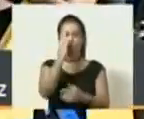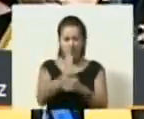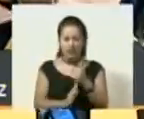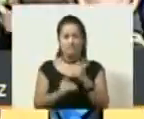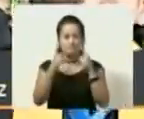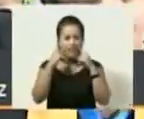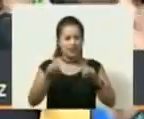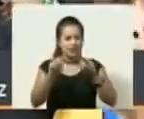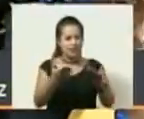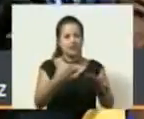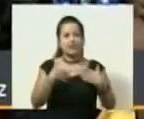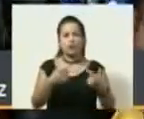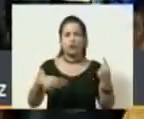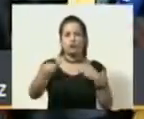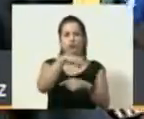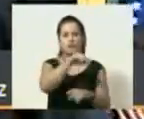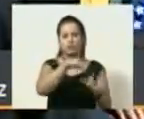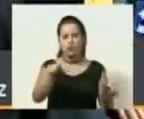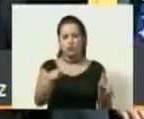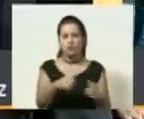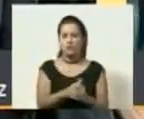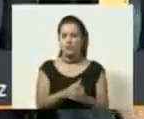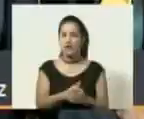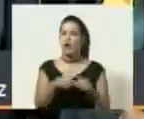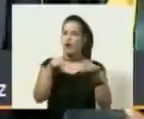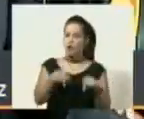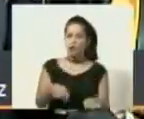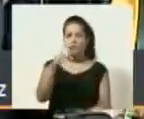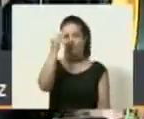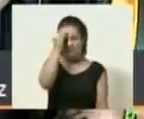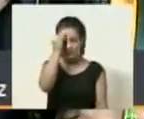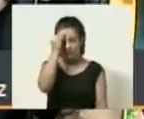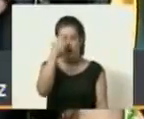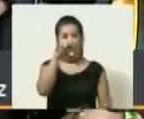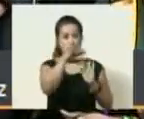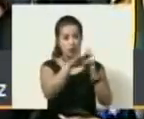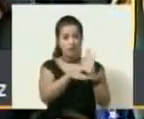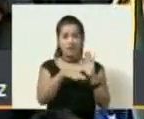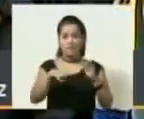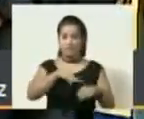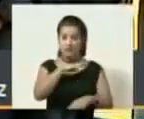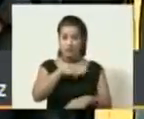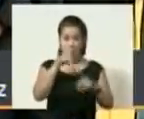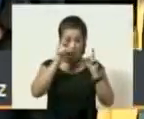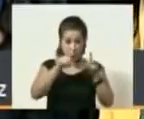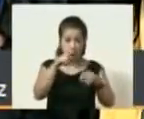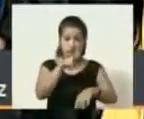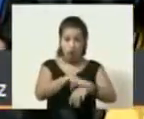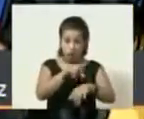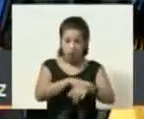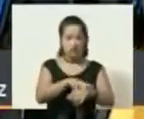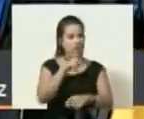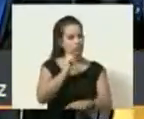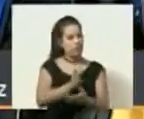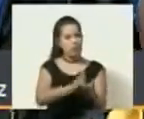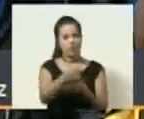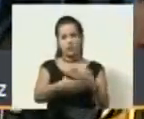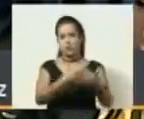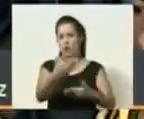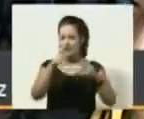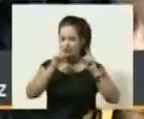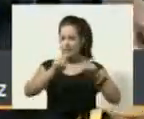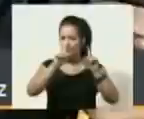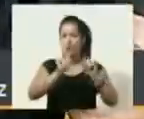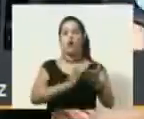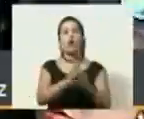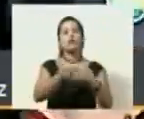la salud del pueblo. Por eso siempre pensamos que este programa debe mantenerse exclusivamente en una formación integral